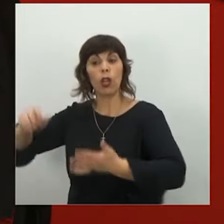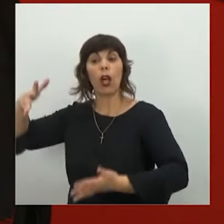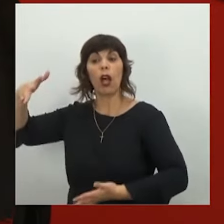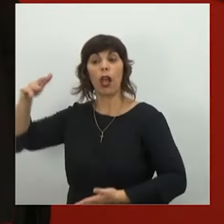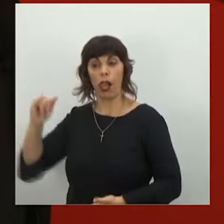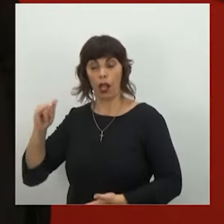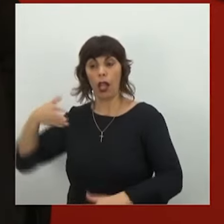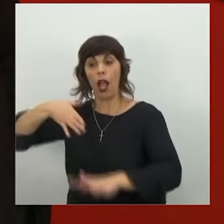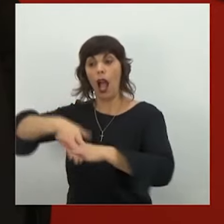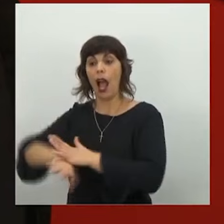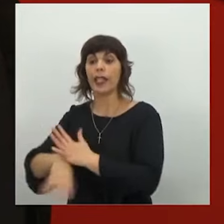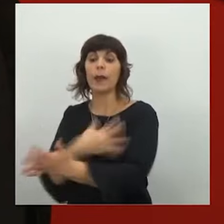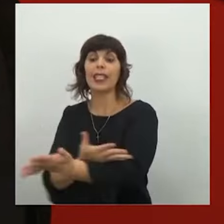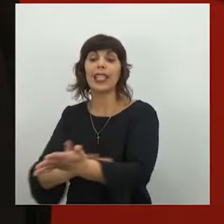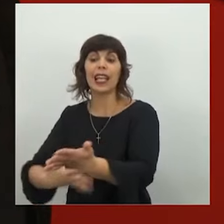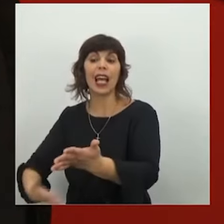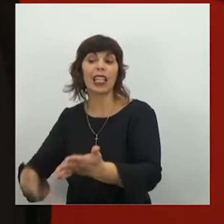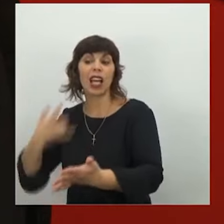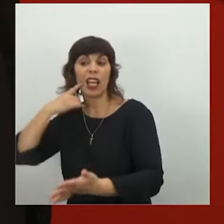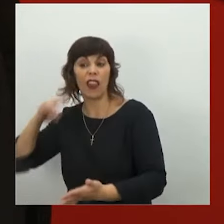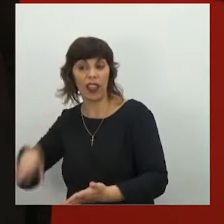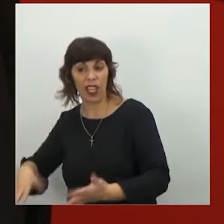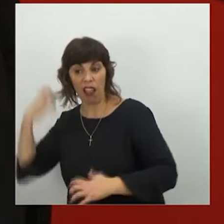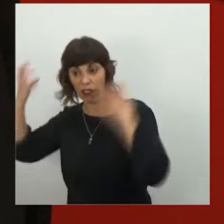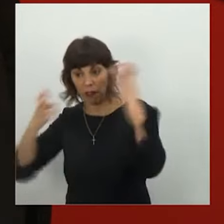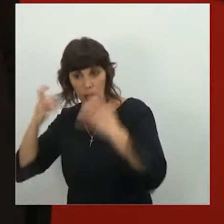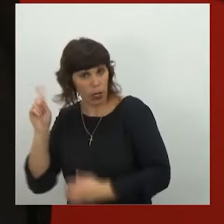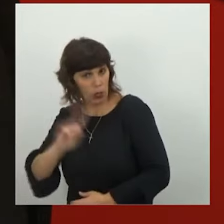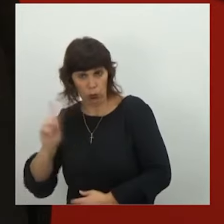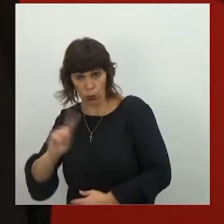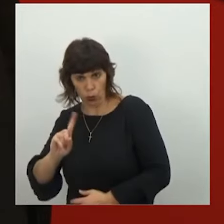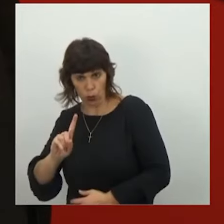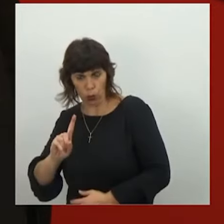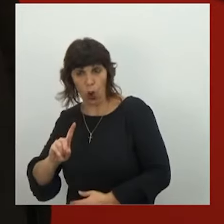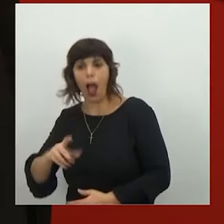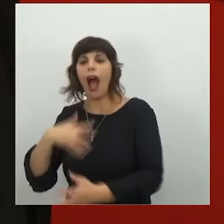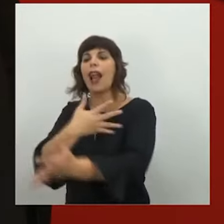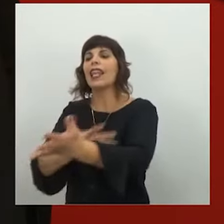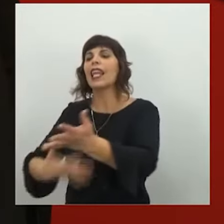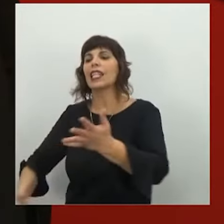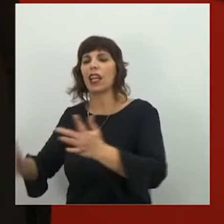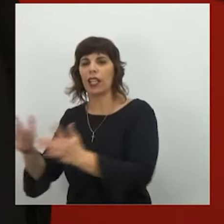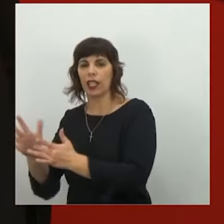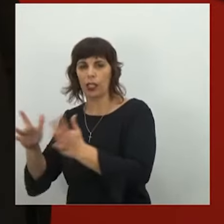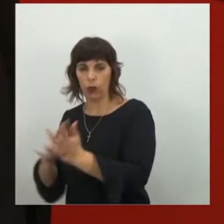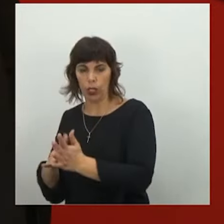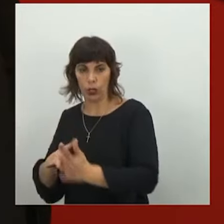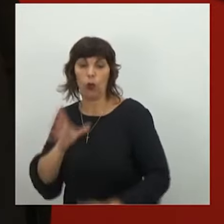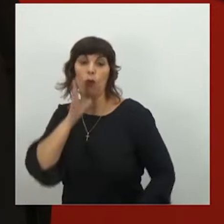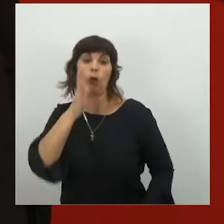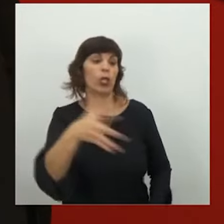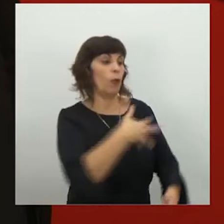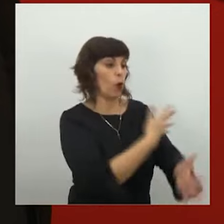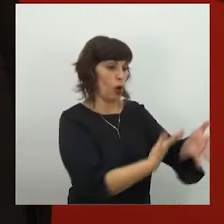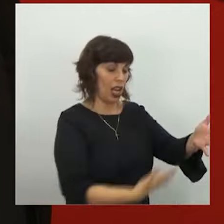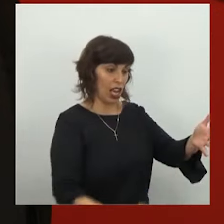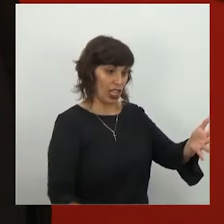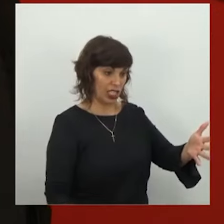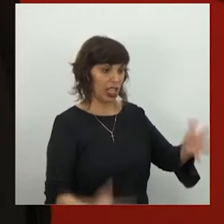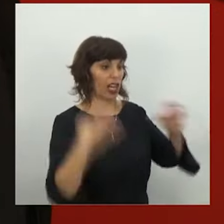de la sangre de Jesucristo. La sangre de los animales es la